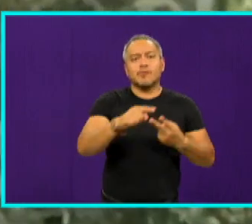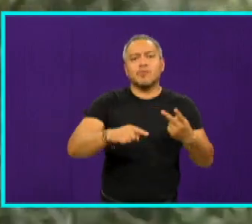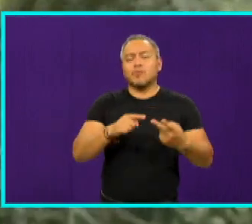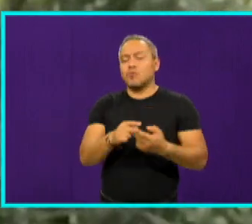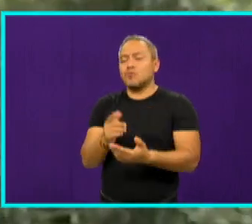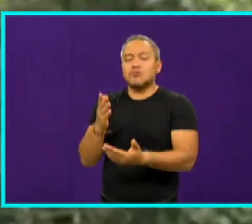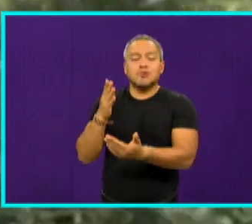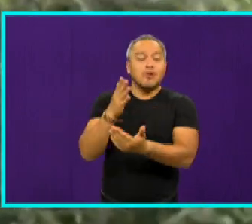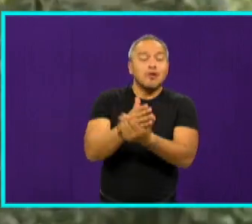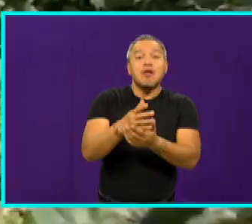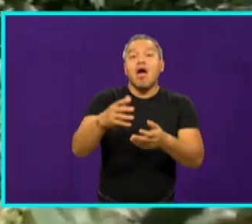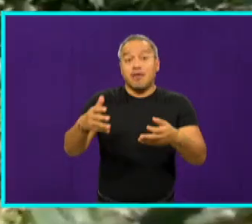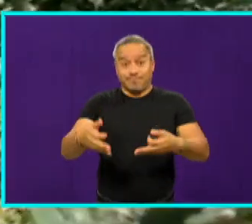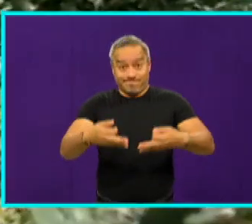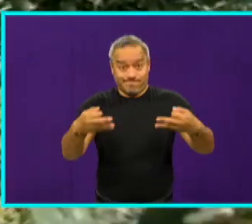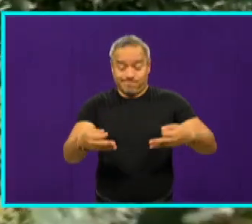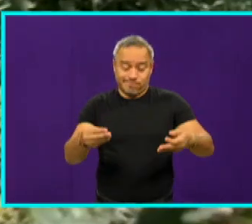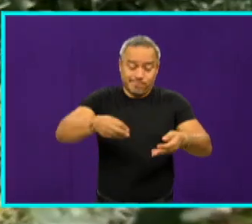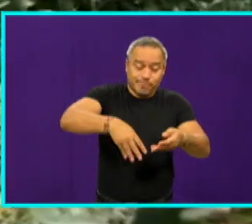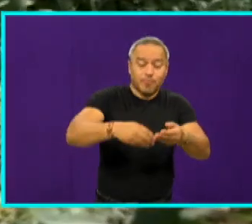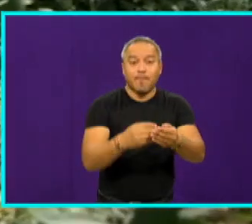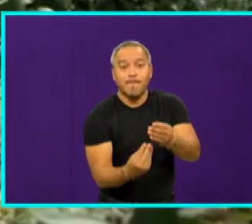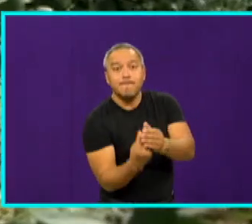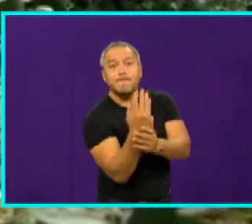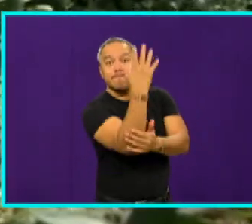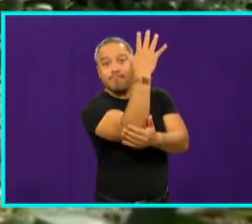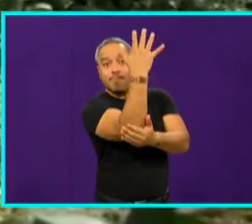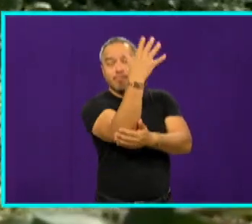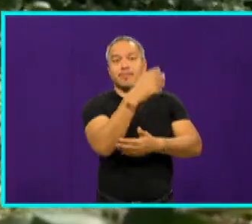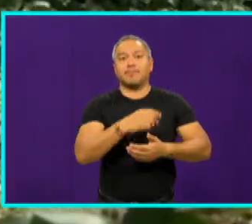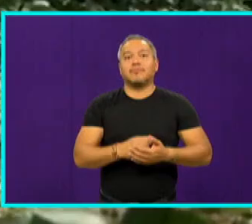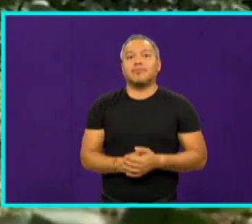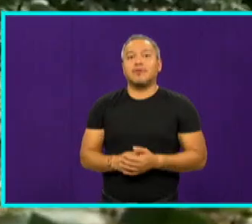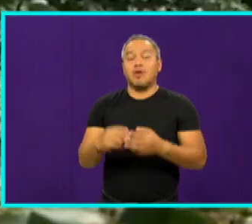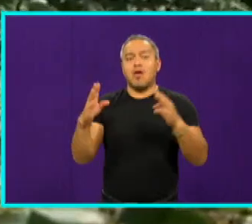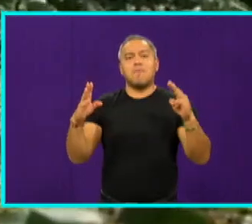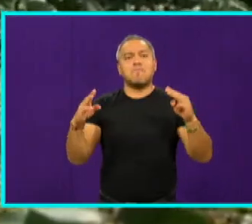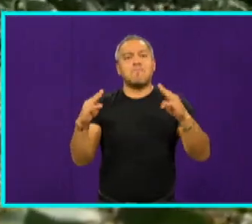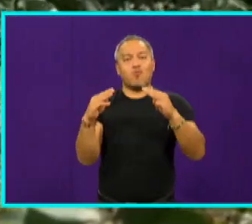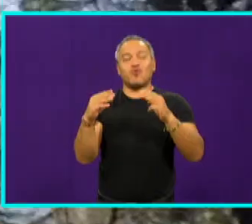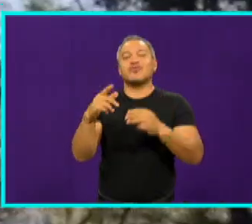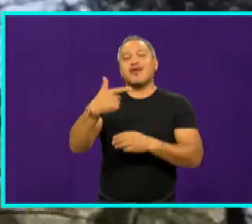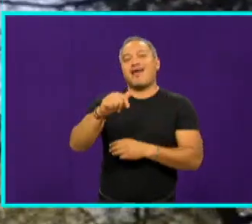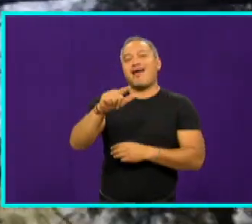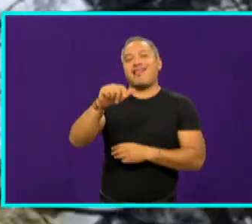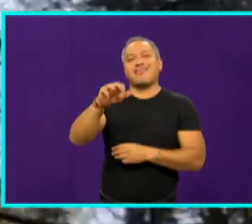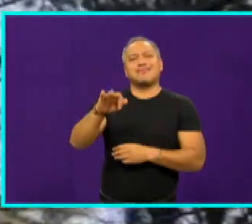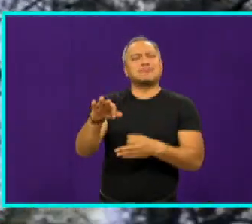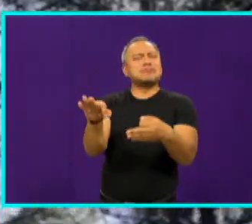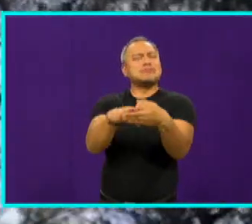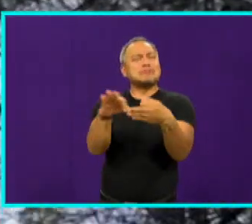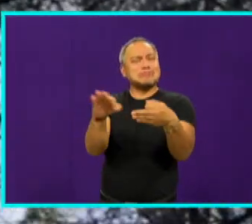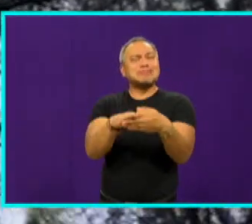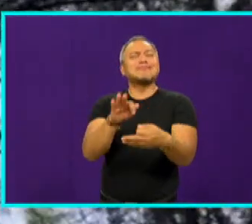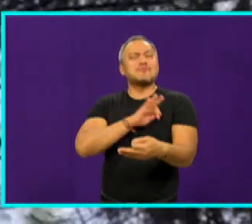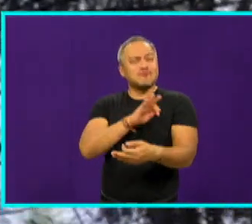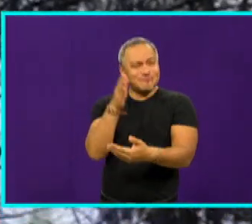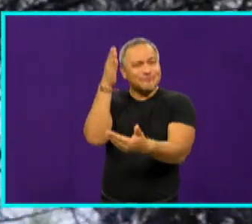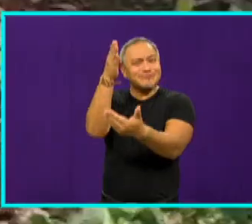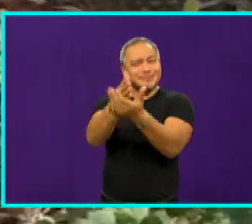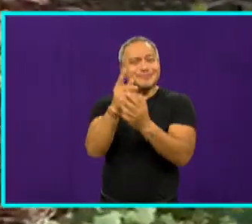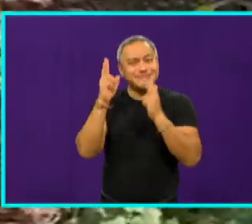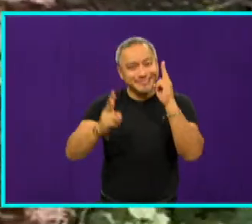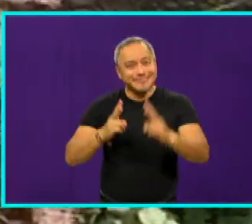reforestación. El Cerro de la Galaxia está muy cerca de nosotros y entre todos podemos rescatarlo.